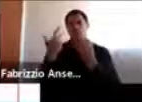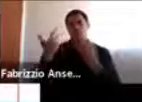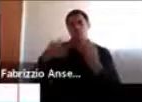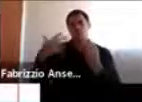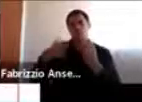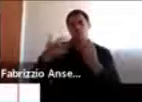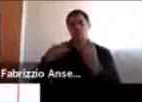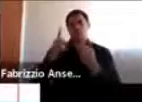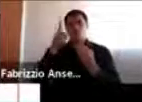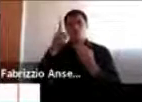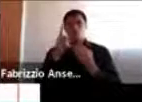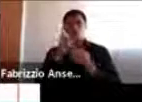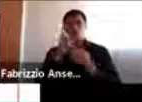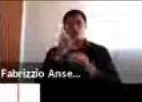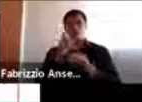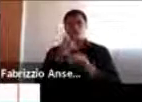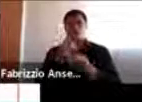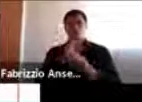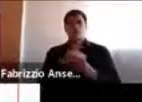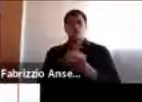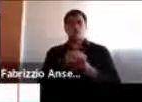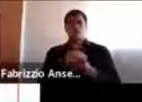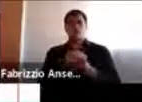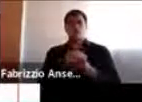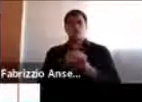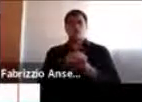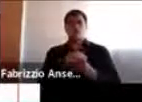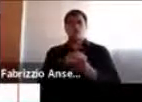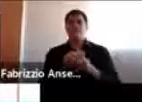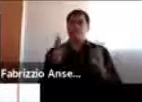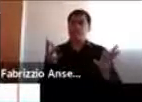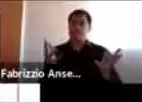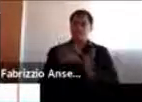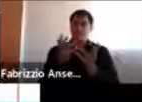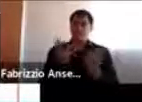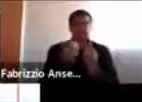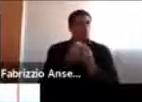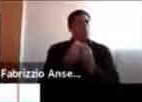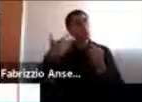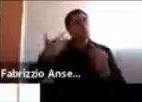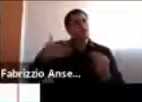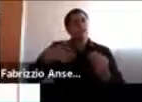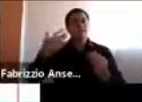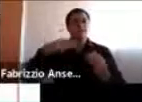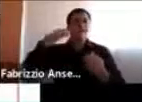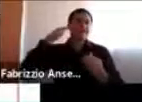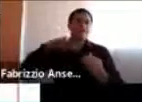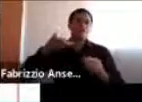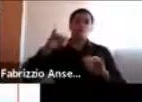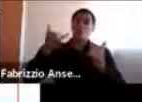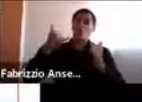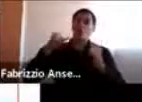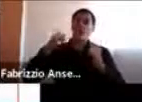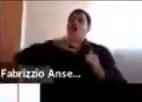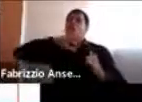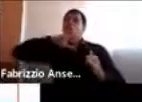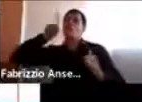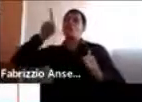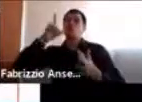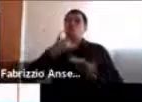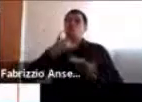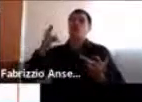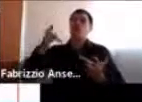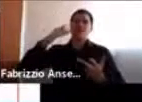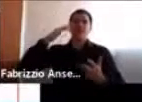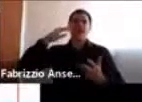y la motivación ya es muy importante en el fondo que el niño juegue con un adulto porque esto le promueve una mayor motivación